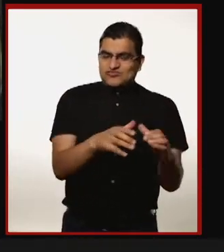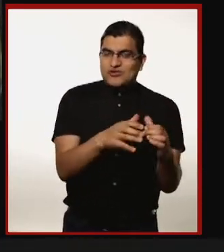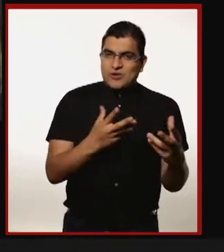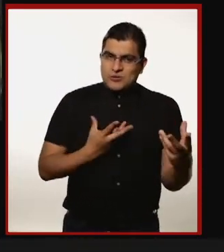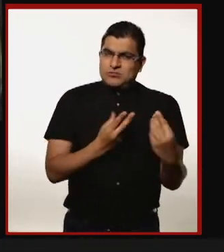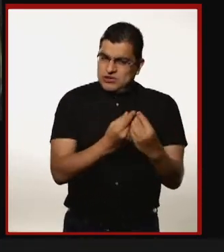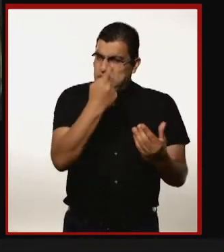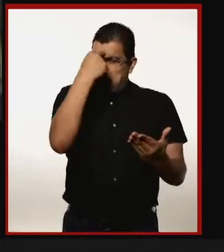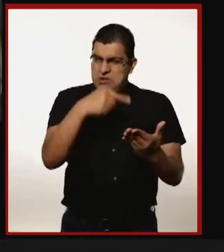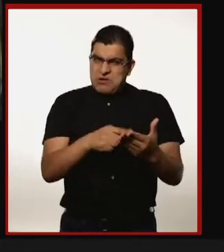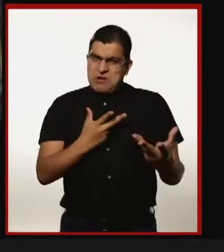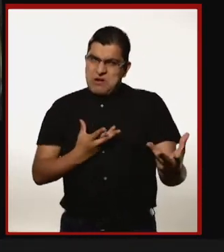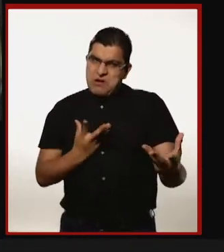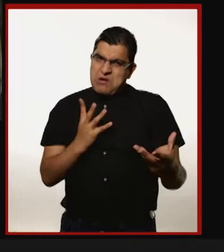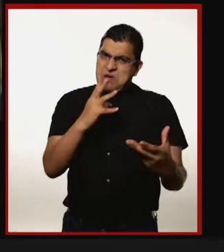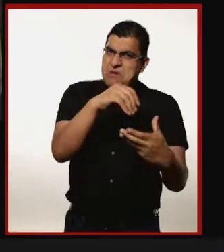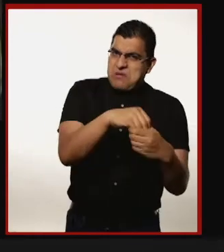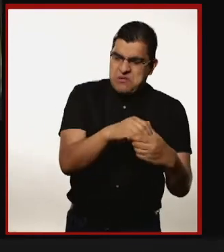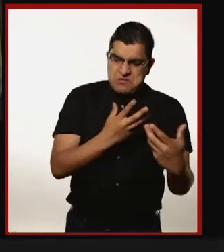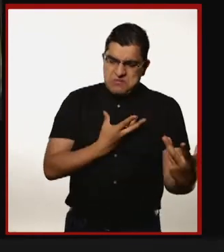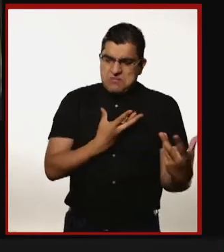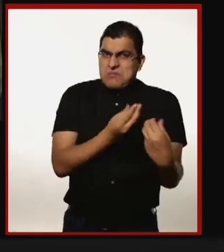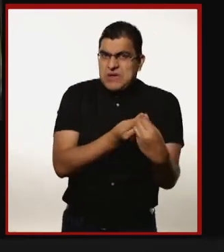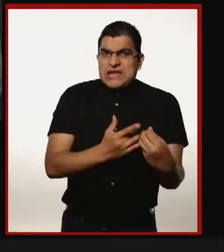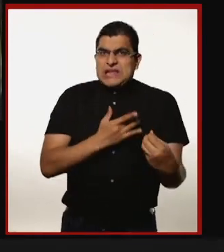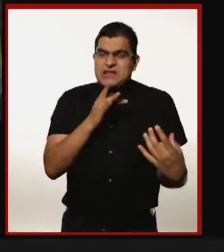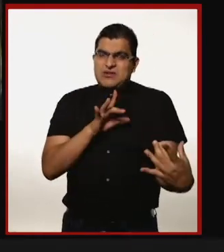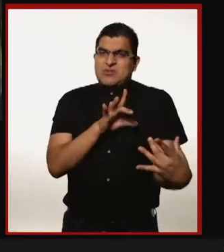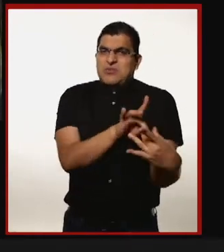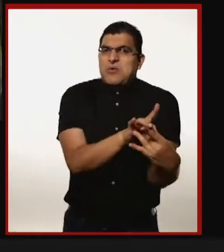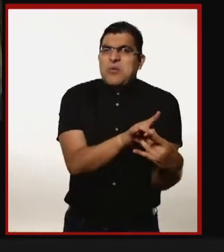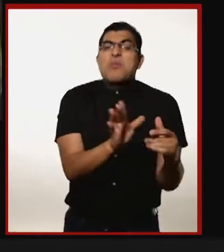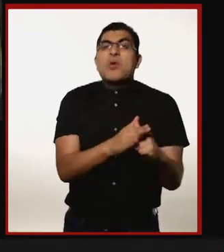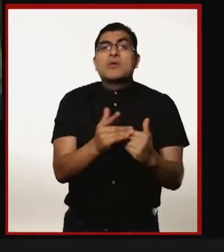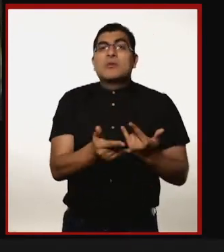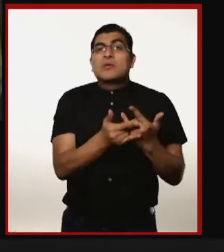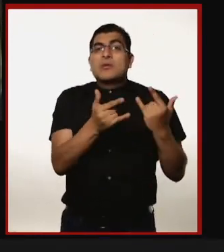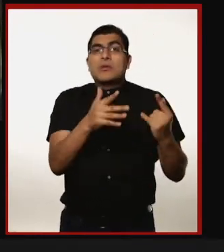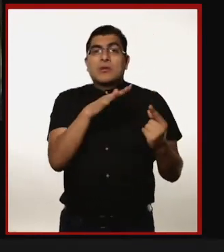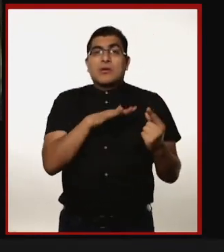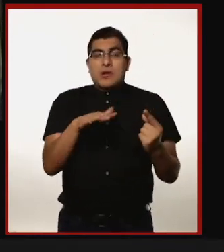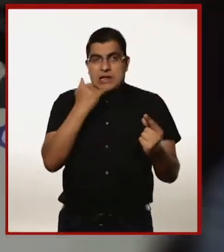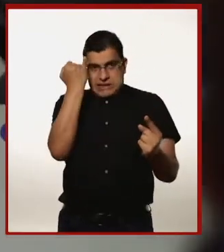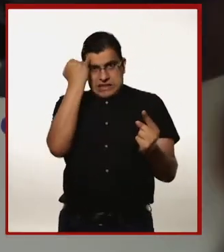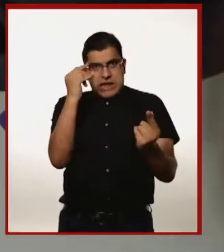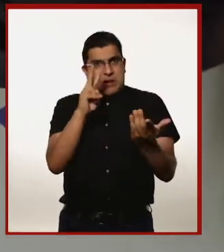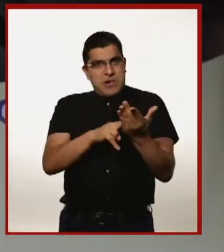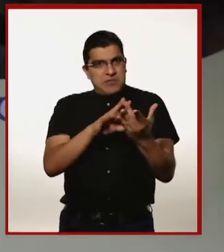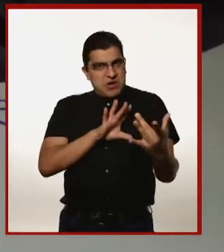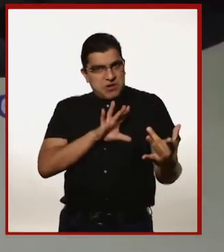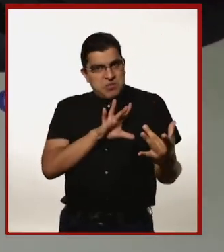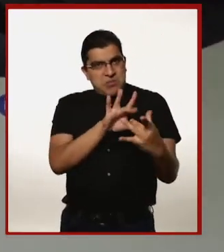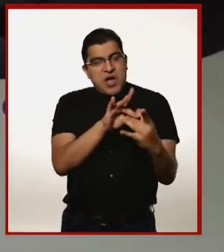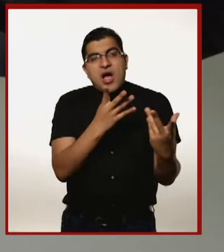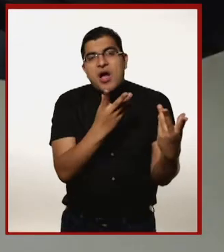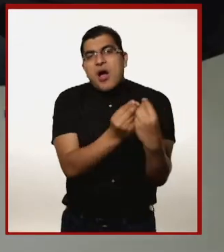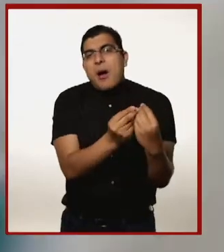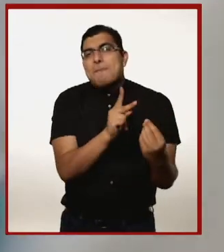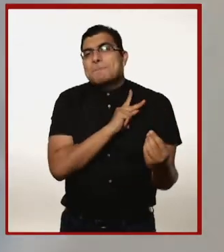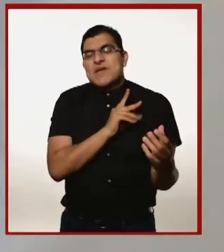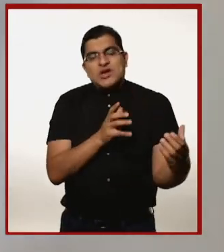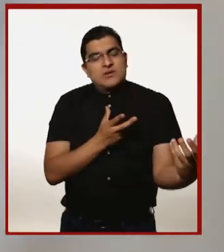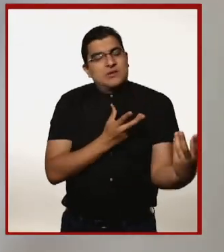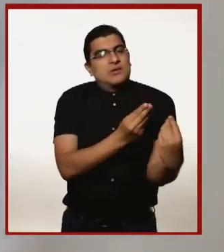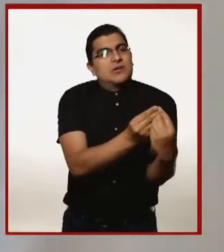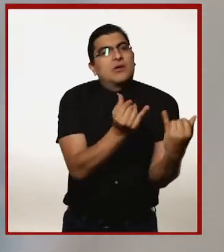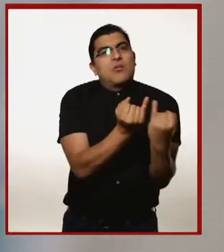¿no? De decir yo quiero pertenecer a eso o me siento parte de esto porque tengo una historia, un ideal, un valor que coincide con lo